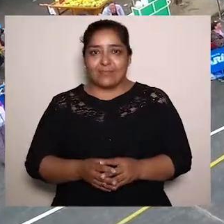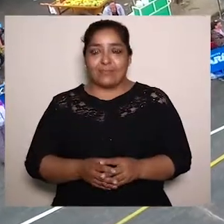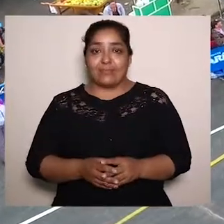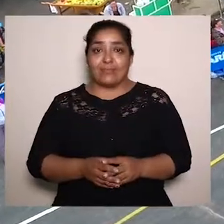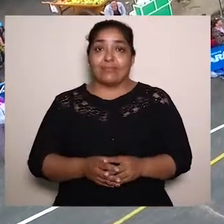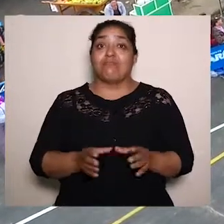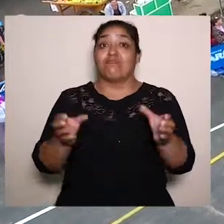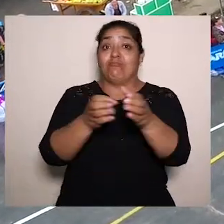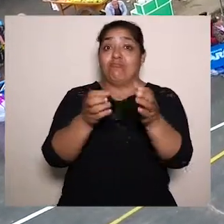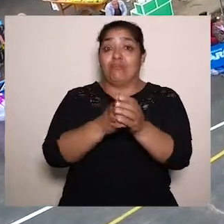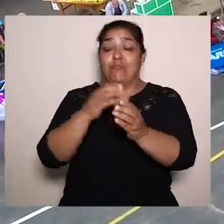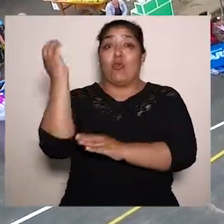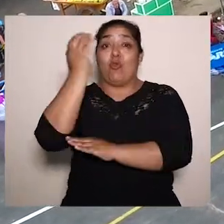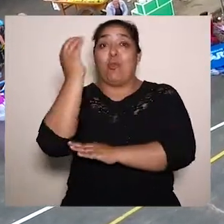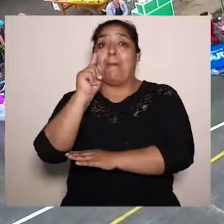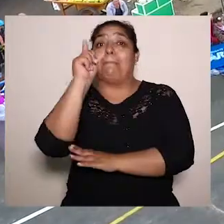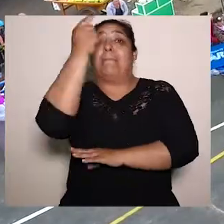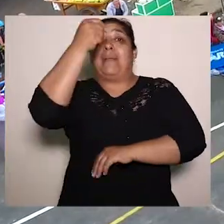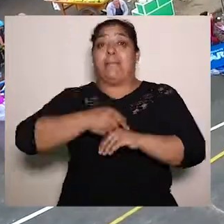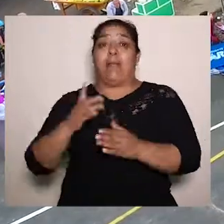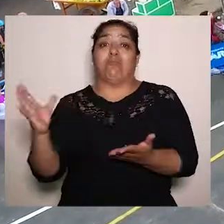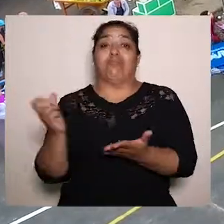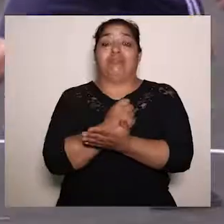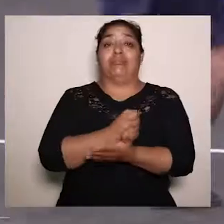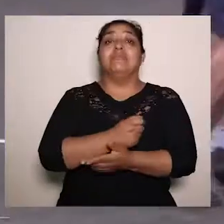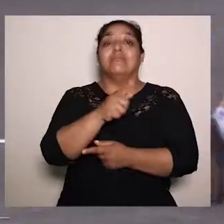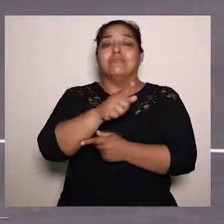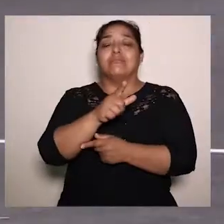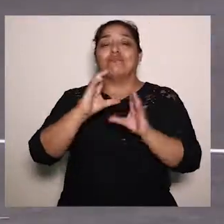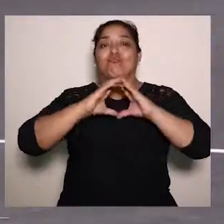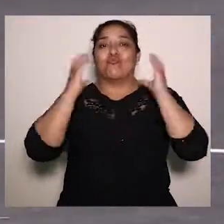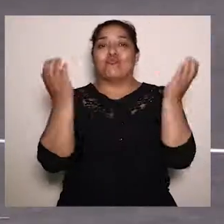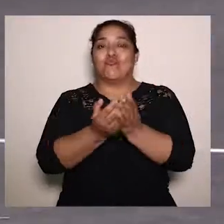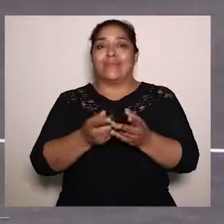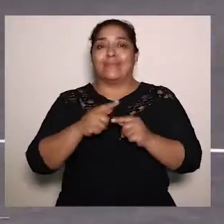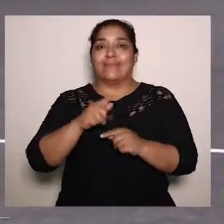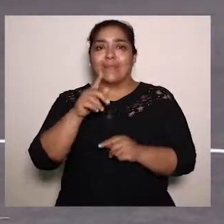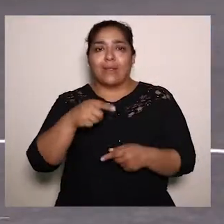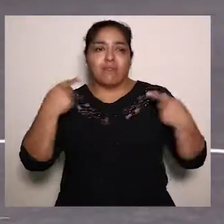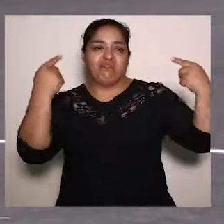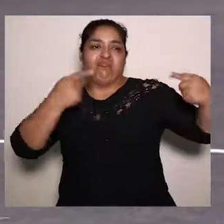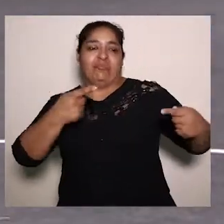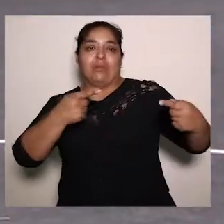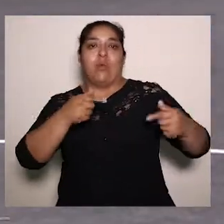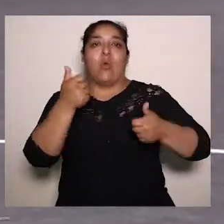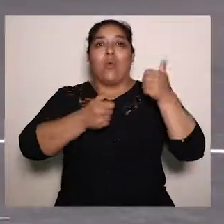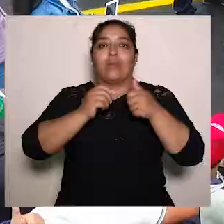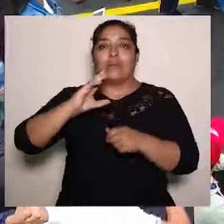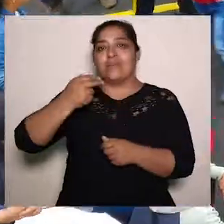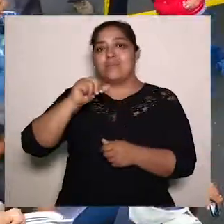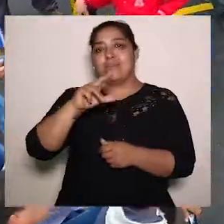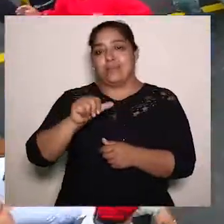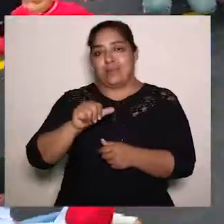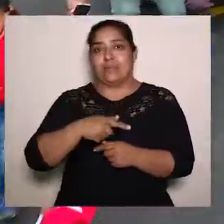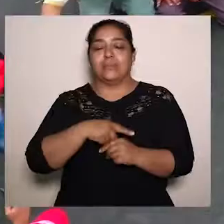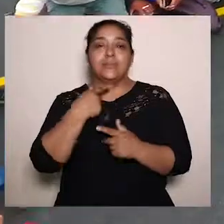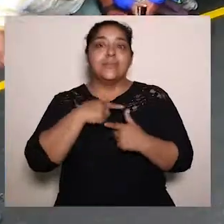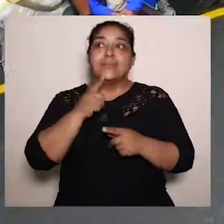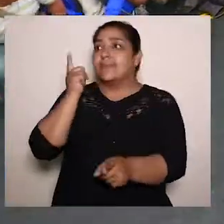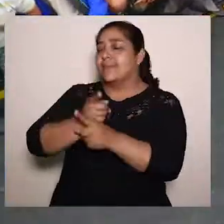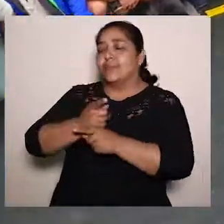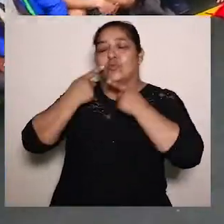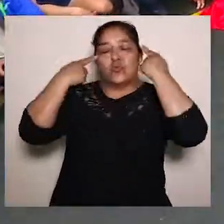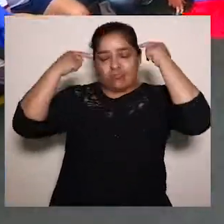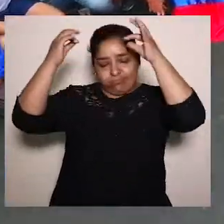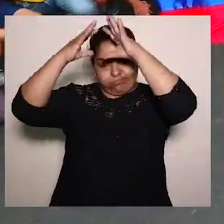la selección colombia por primera vez alcanzó un título mundial luego de imponerse a sus rivales en la modalidad de caza se cumplió el sueño